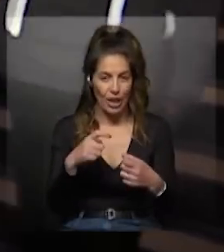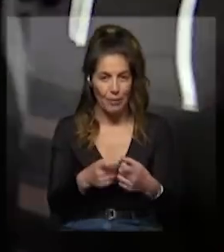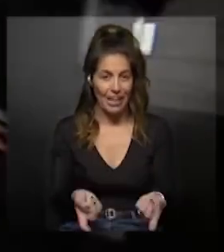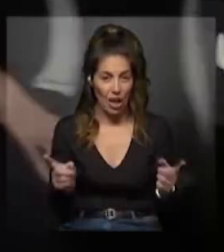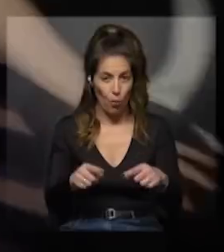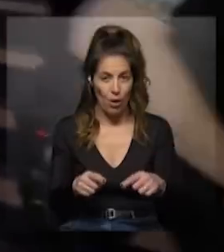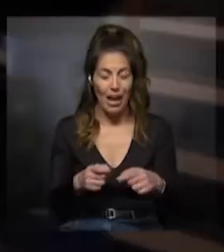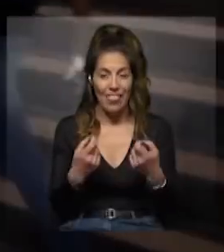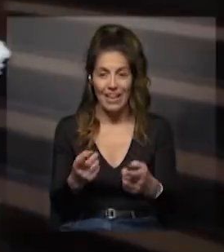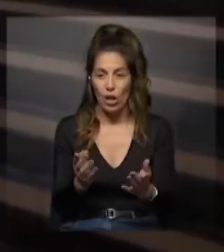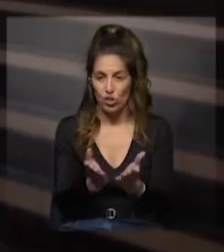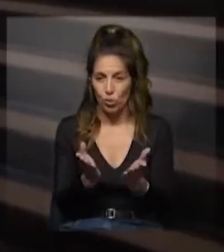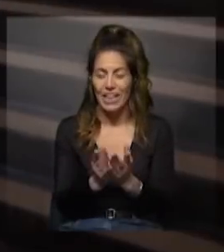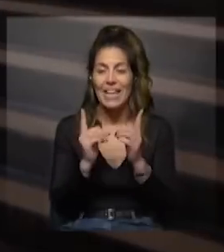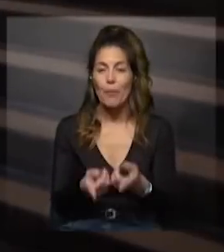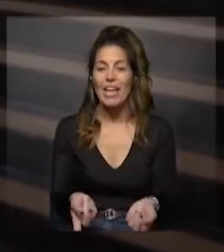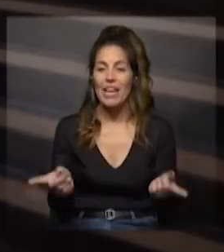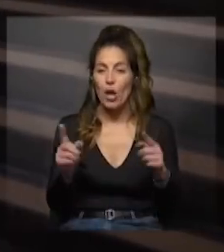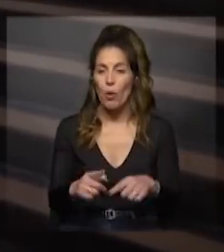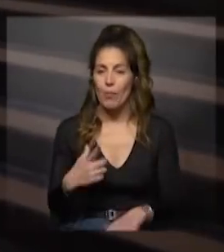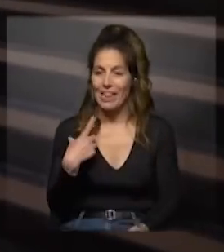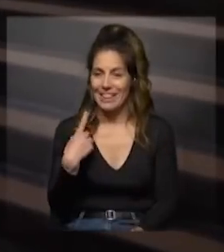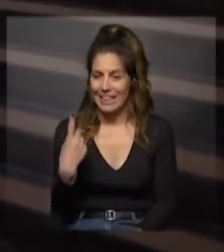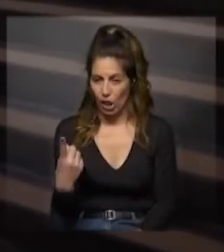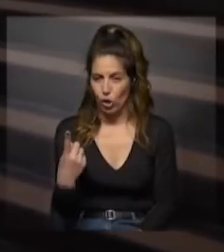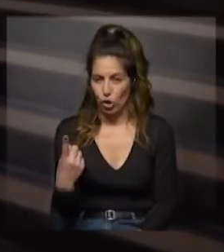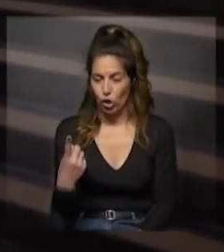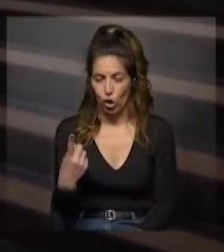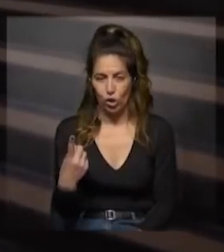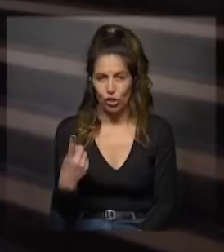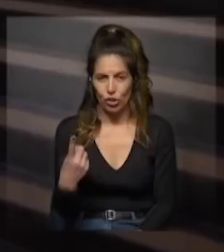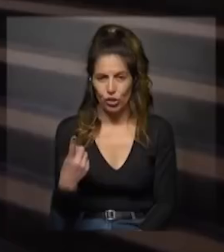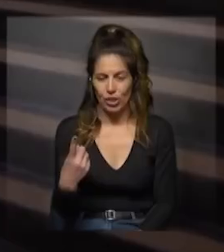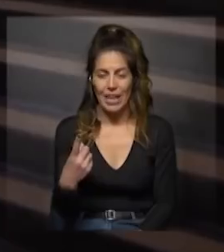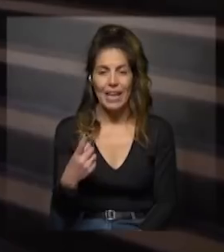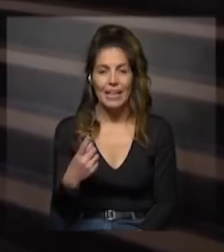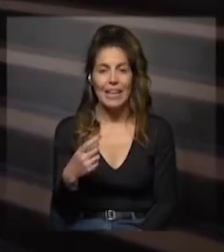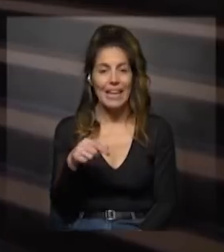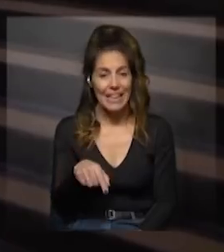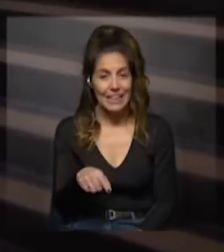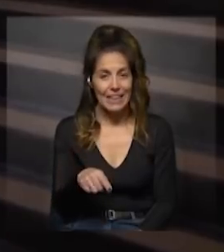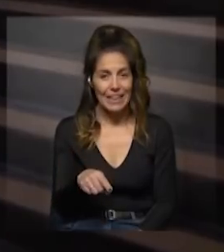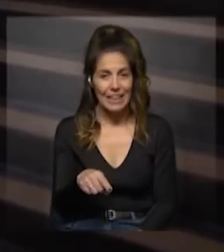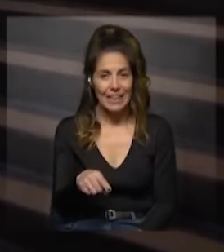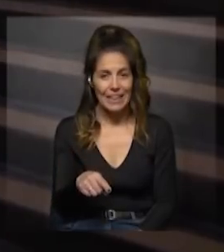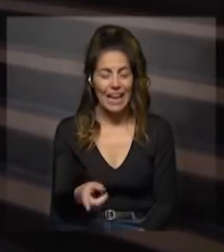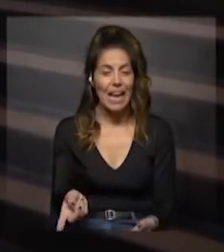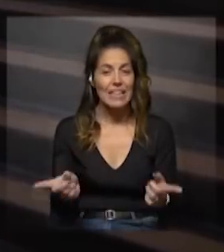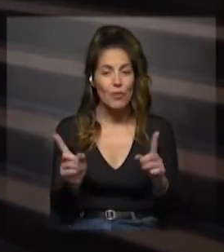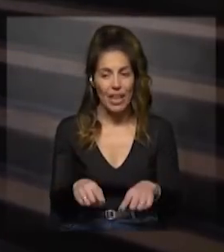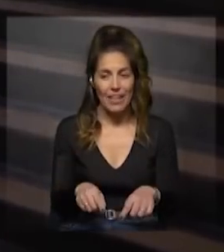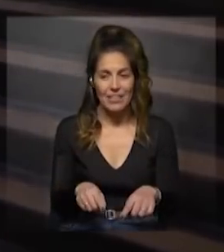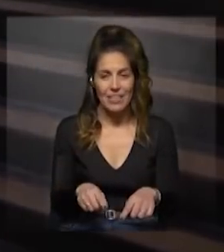estudiantes y también el reintegro de el director Leonardo Ruiz día que en este caso el reintegro se debería dar